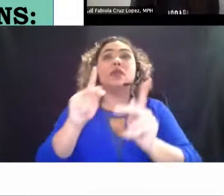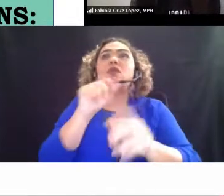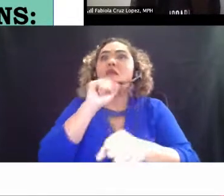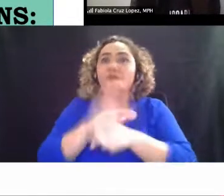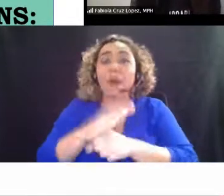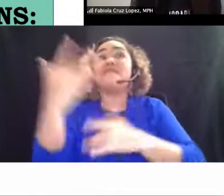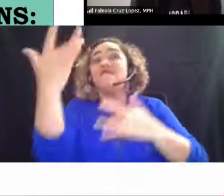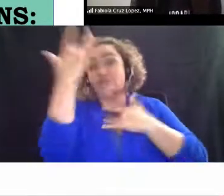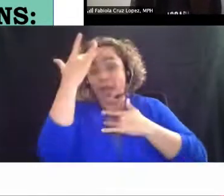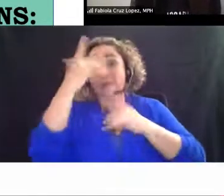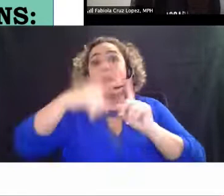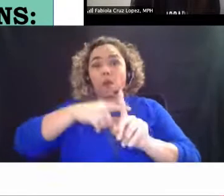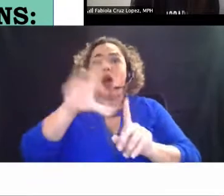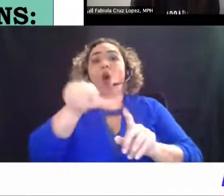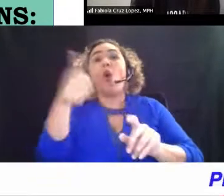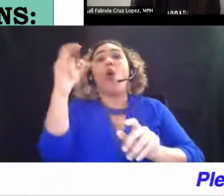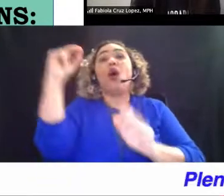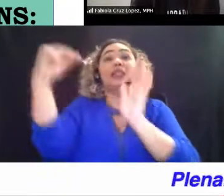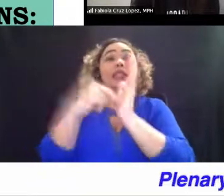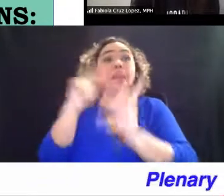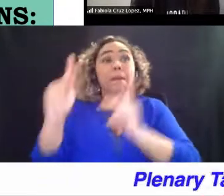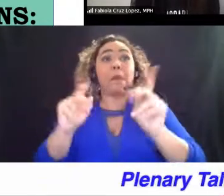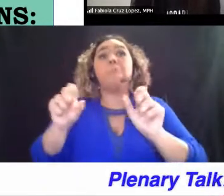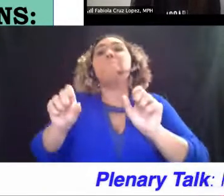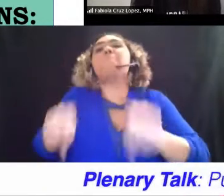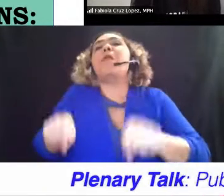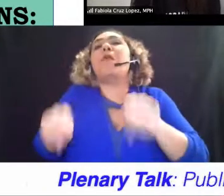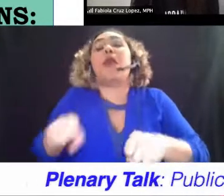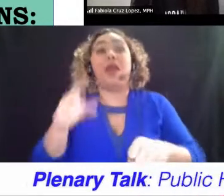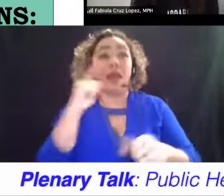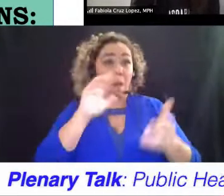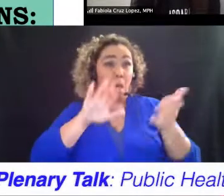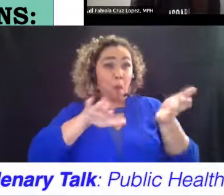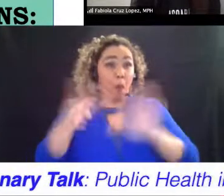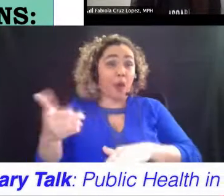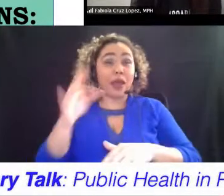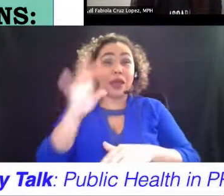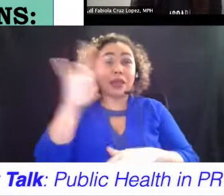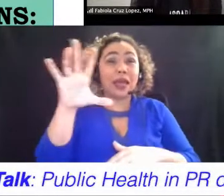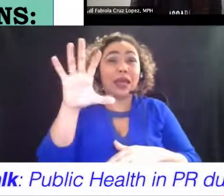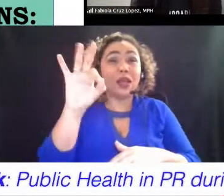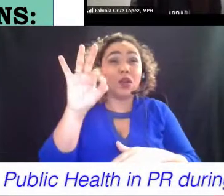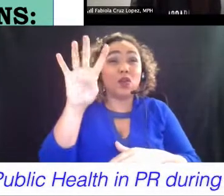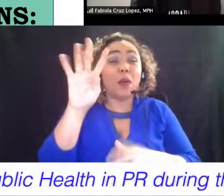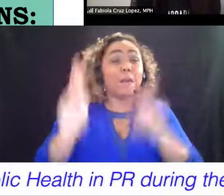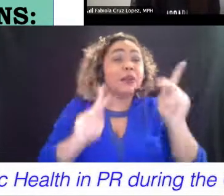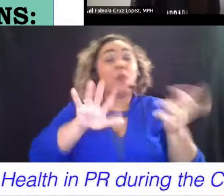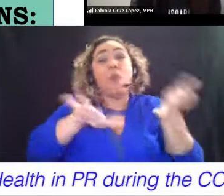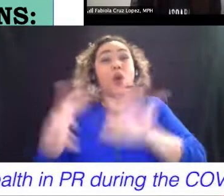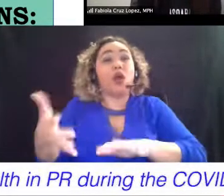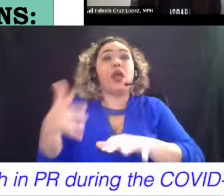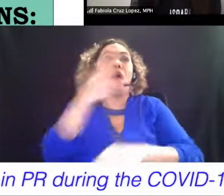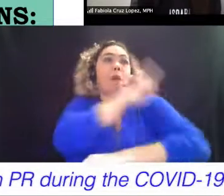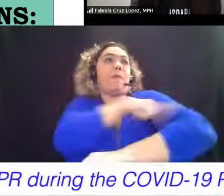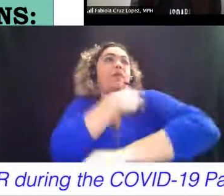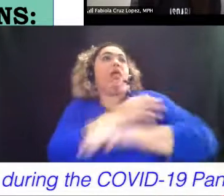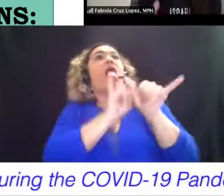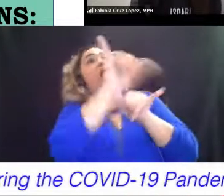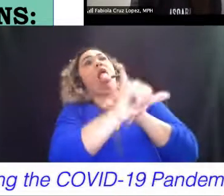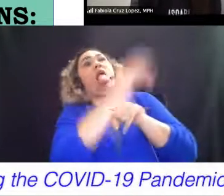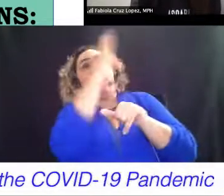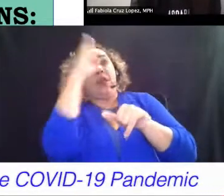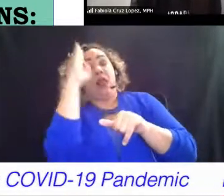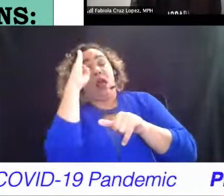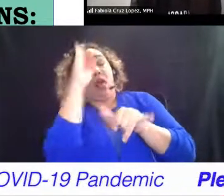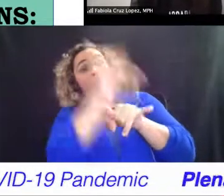que también los 30,000 casos probables. Las muertes, 794 muertes y hospitalizaciones que nos